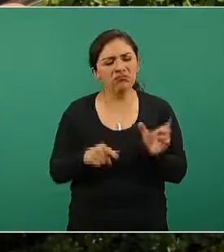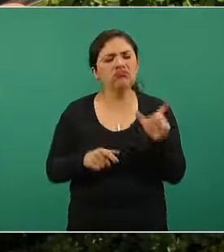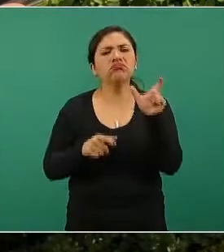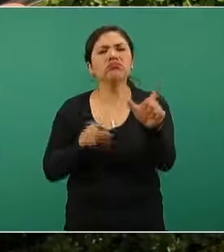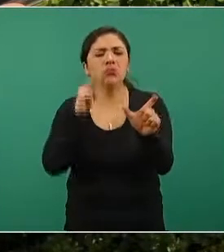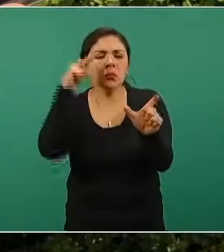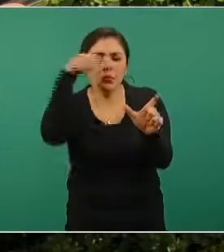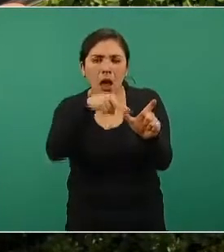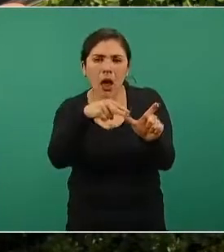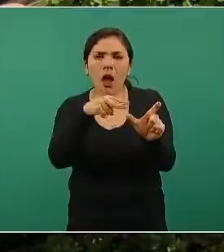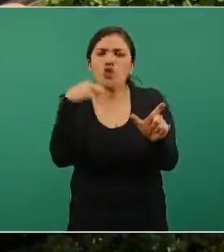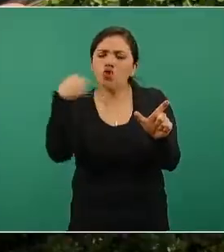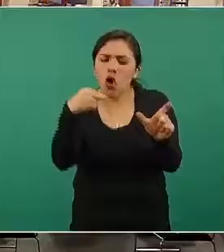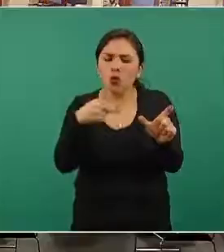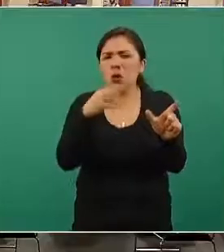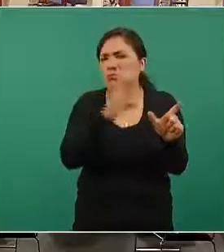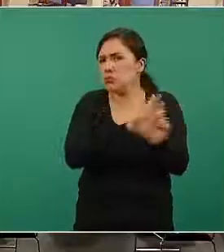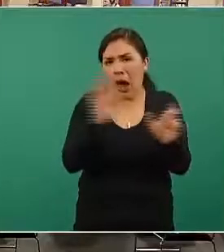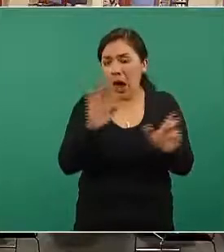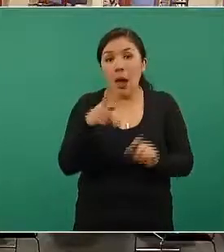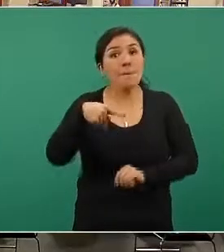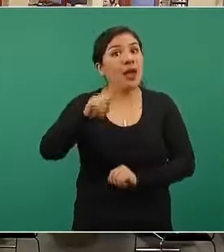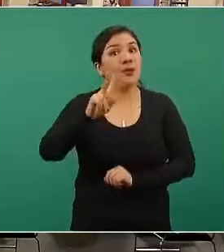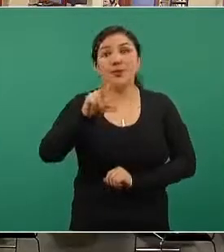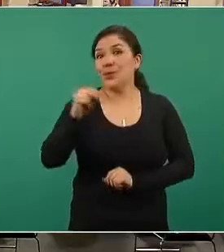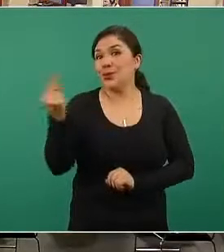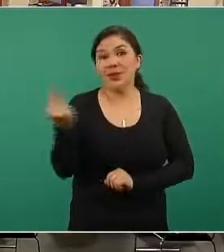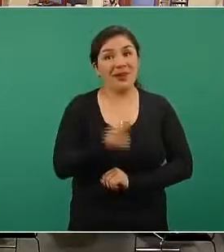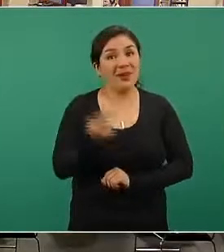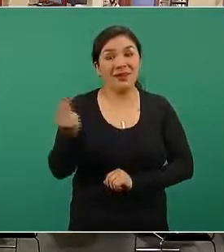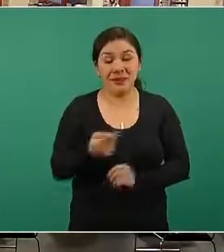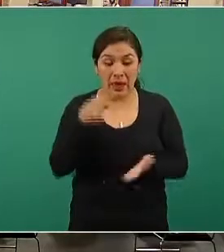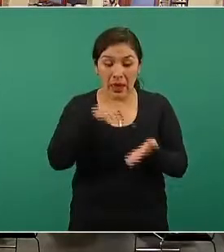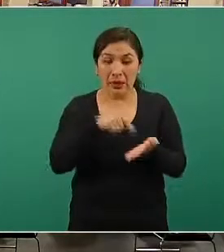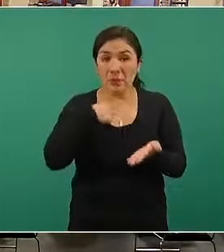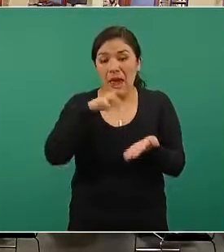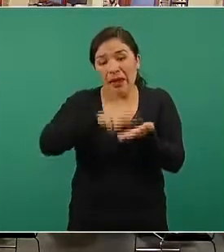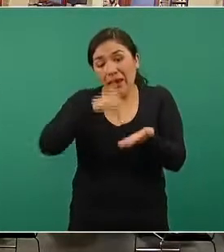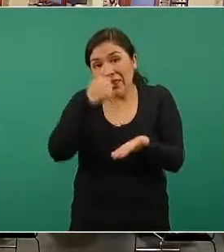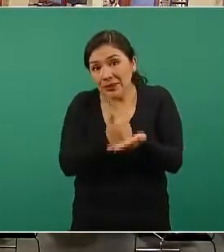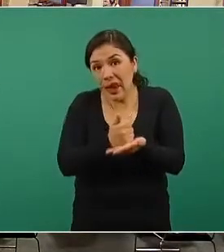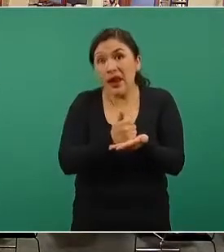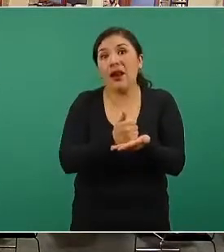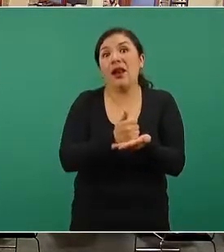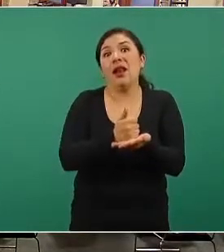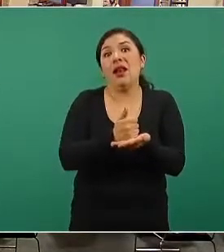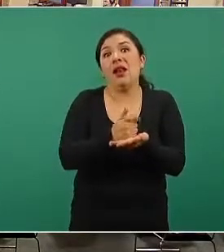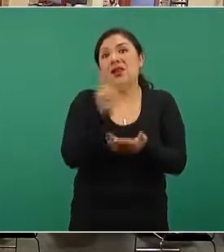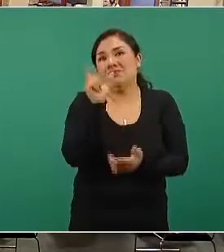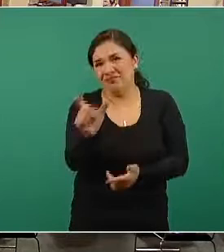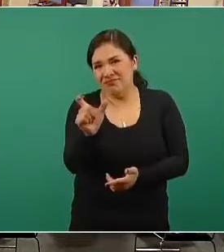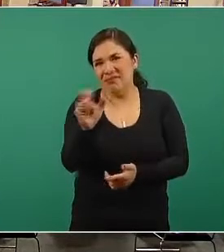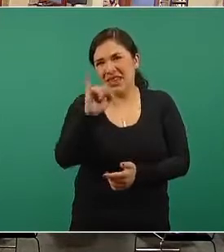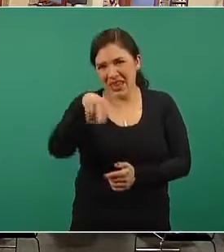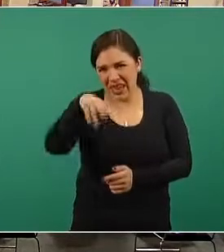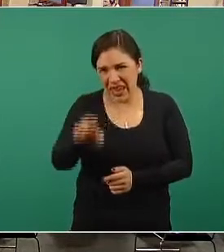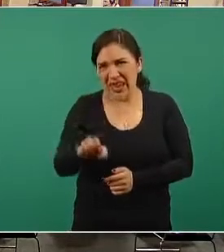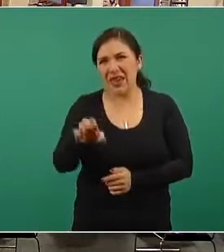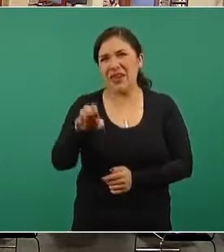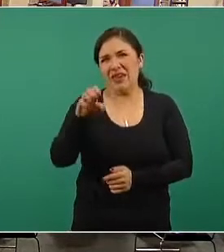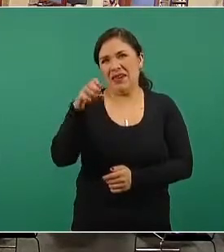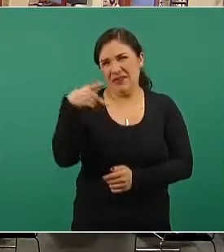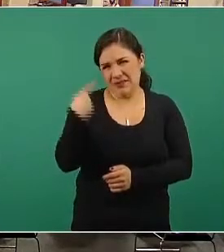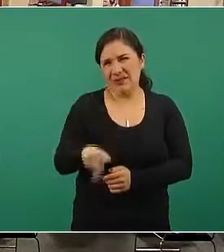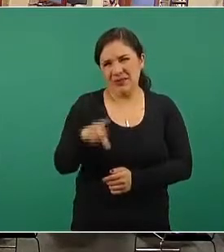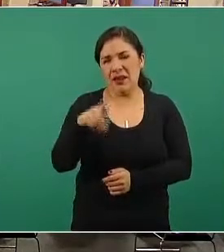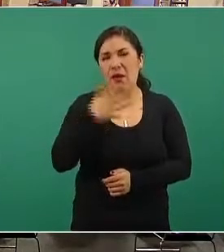obviamente, evidenciar esta información, pero no es necesario que a estos documentos, menos a su identificación nacional